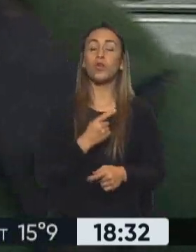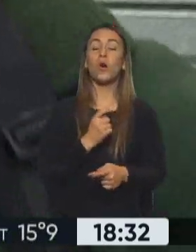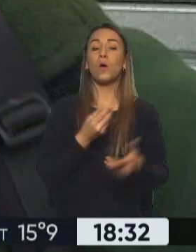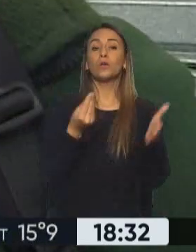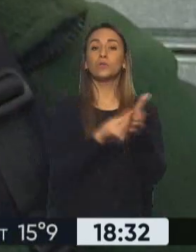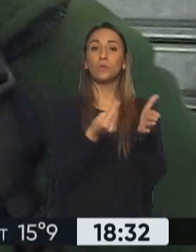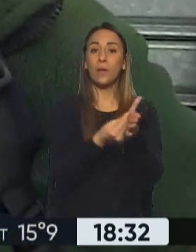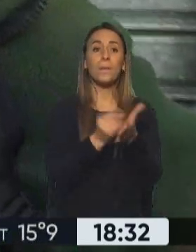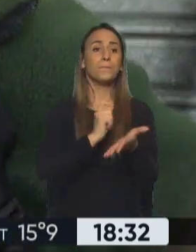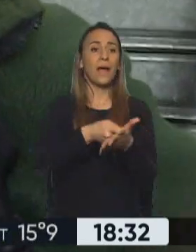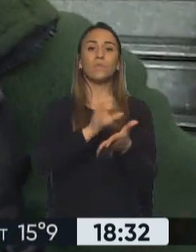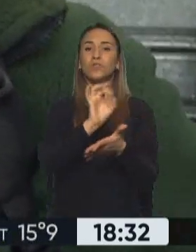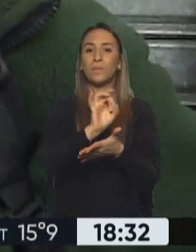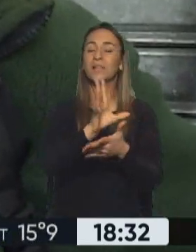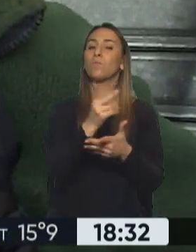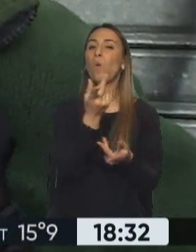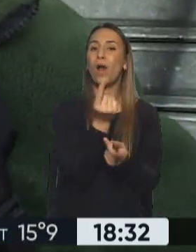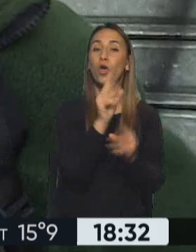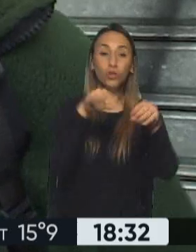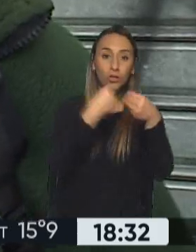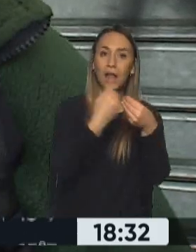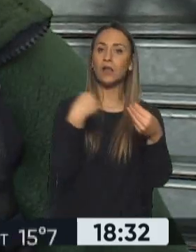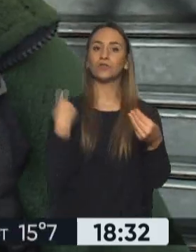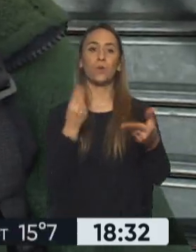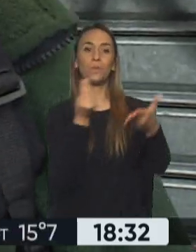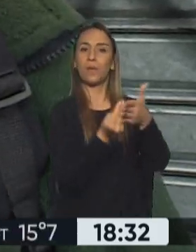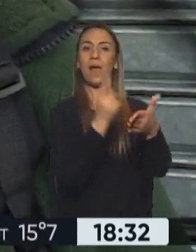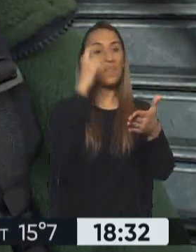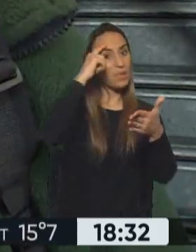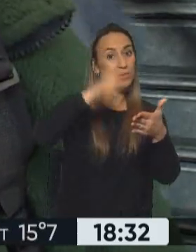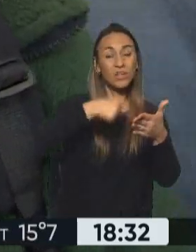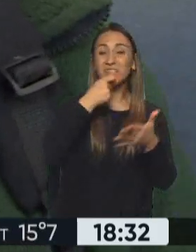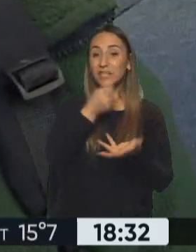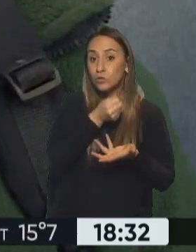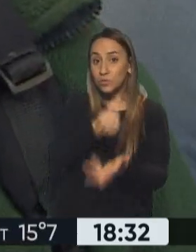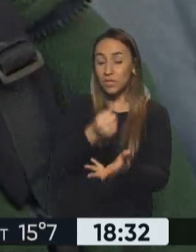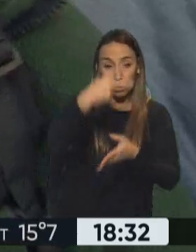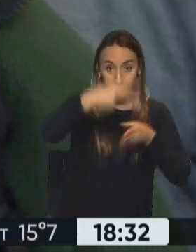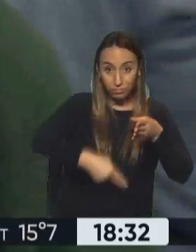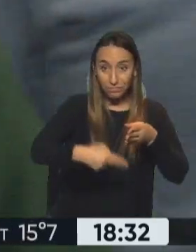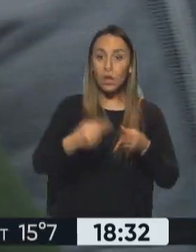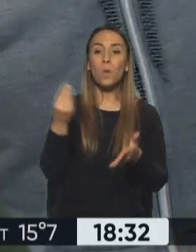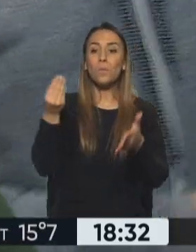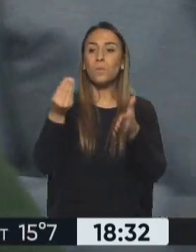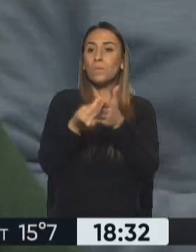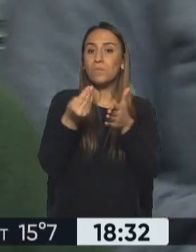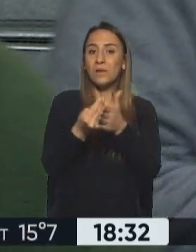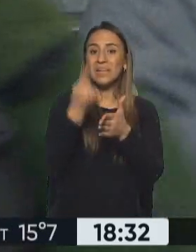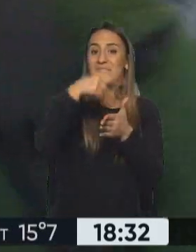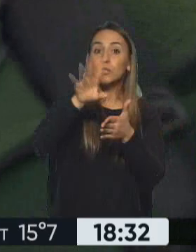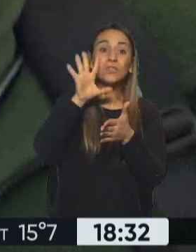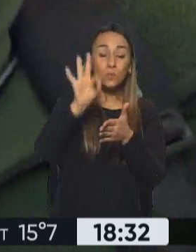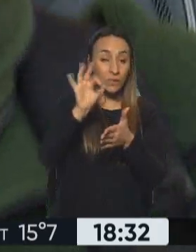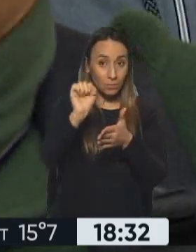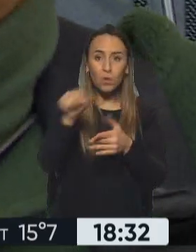el 10% del valor del pasaje? Que si le quitaran los subsidios, un pasaje de colectivo valdría 150